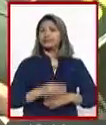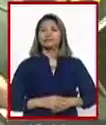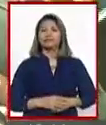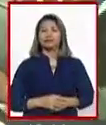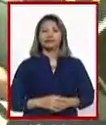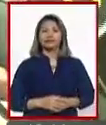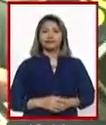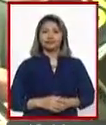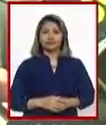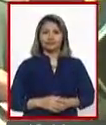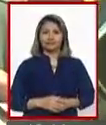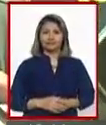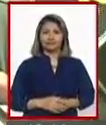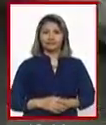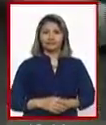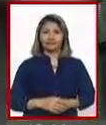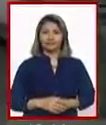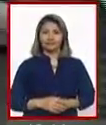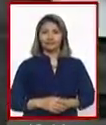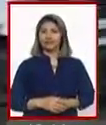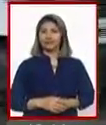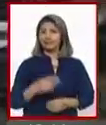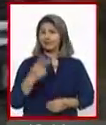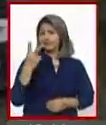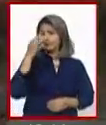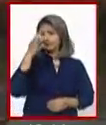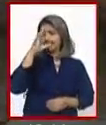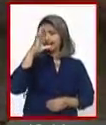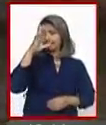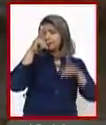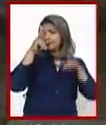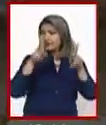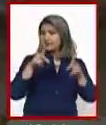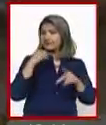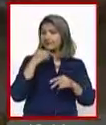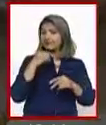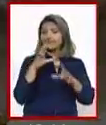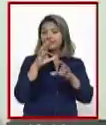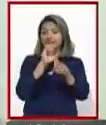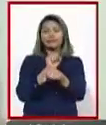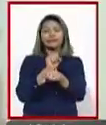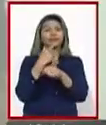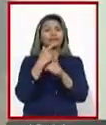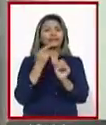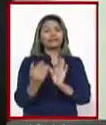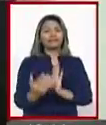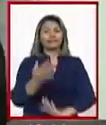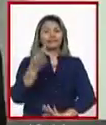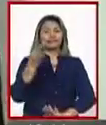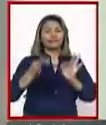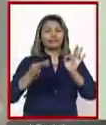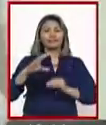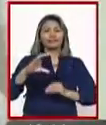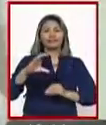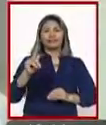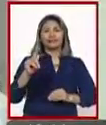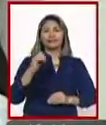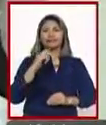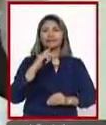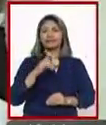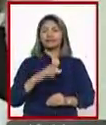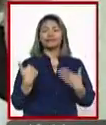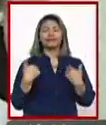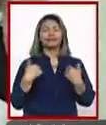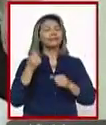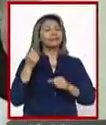de la sustancia verduzca, es decir, la marihuana. Los dos sujetos que fueron arrestados con estas sustancias controladas serán puestos ante un juez cautelar que determinará